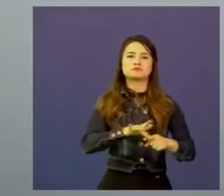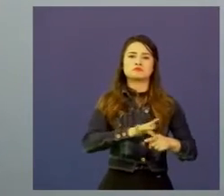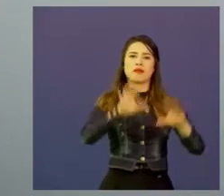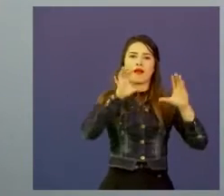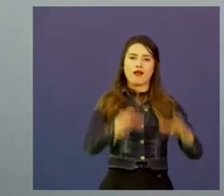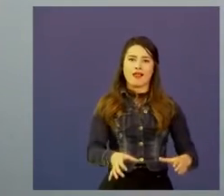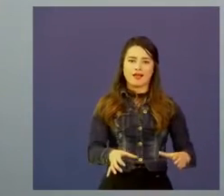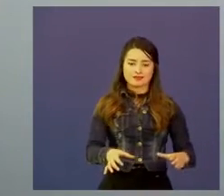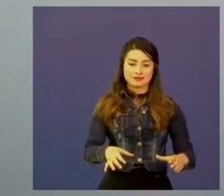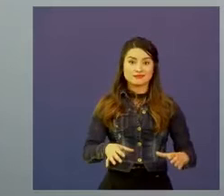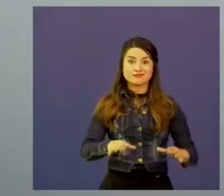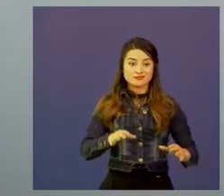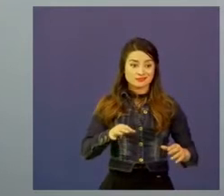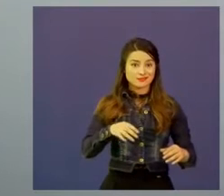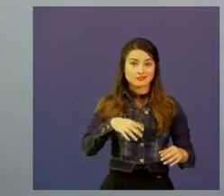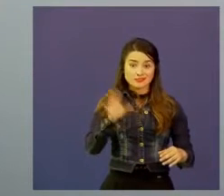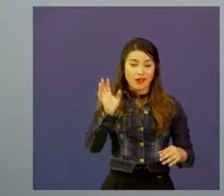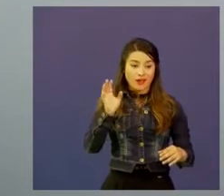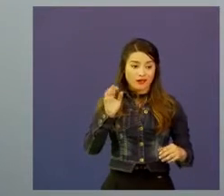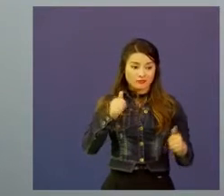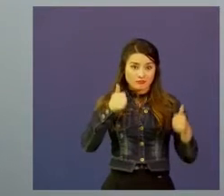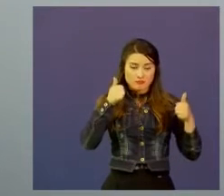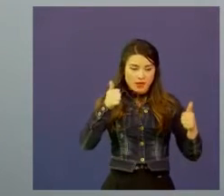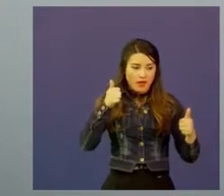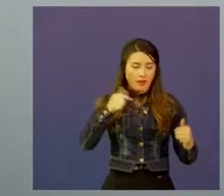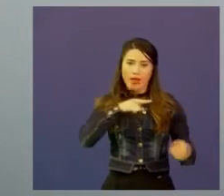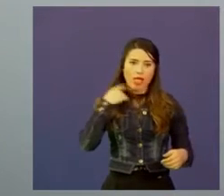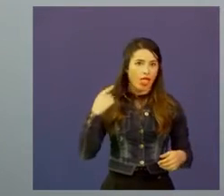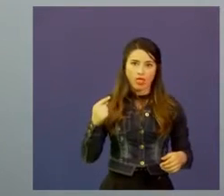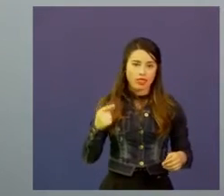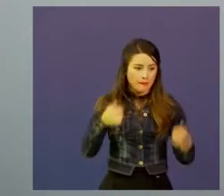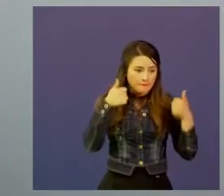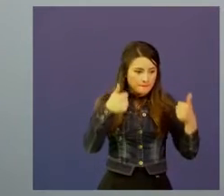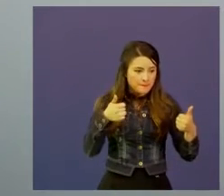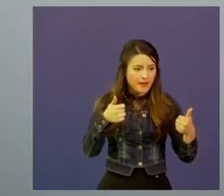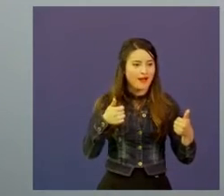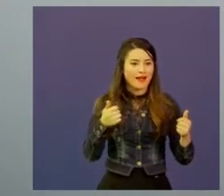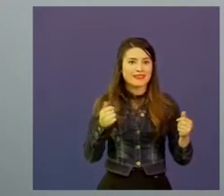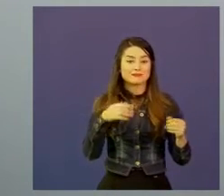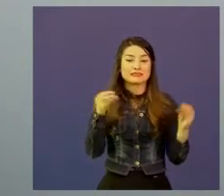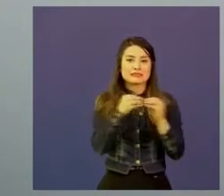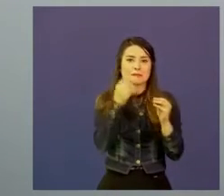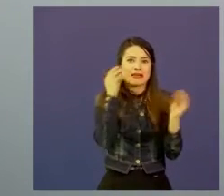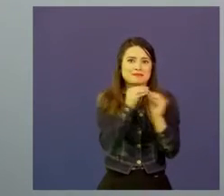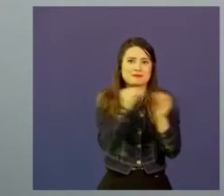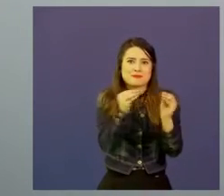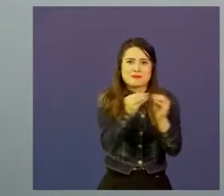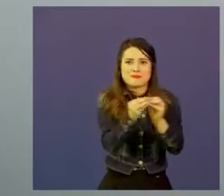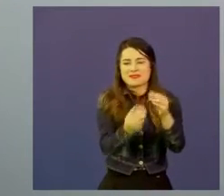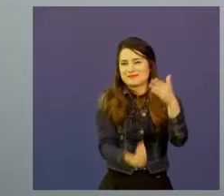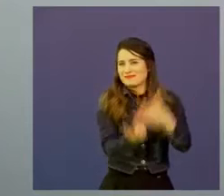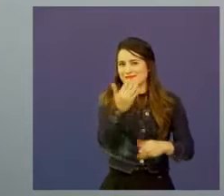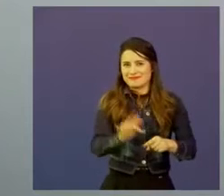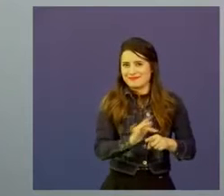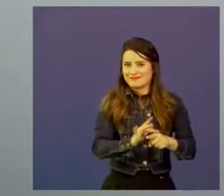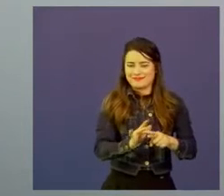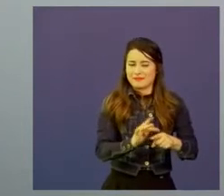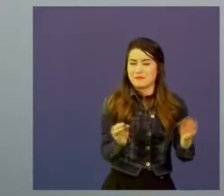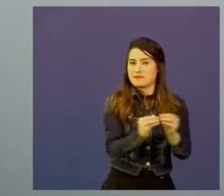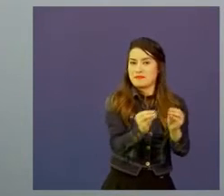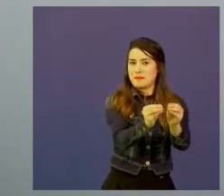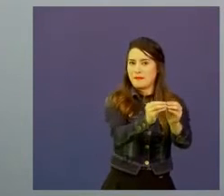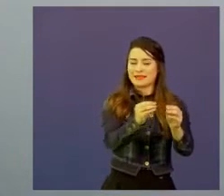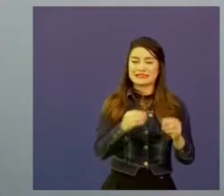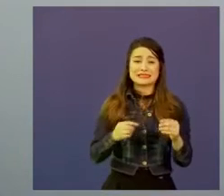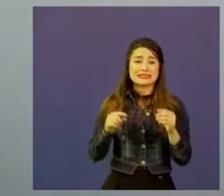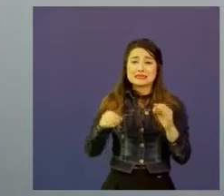continuar e ir a procesos más complejos, donde sí requerirá de pronto un acompañamiento más fuerte. Pero lo más importante es empezar,